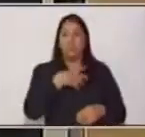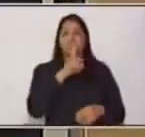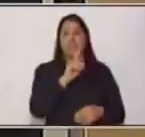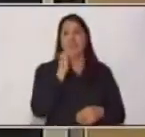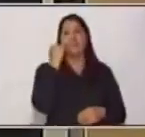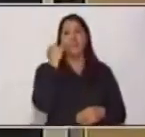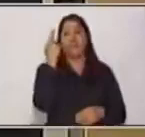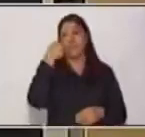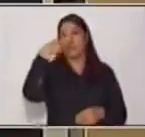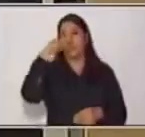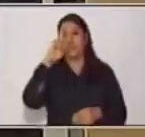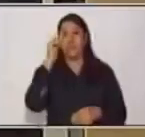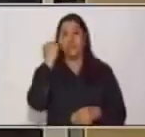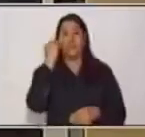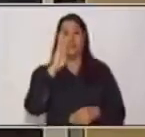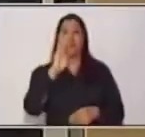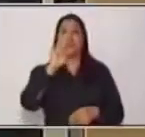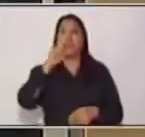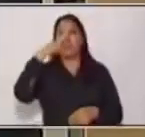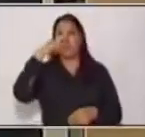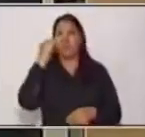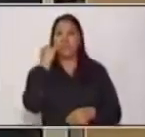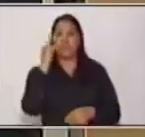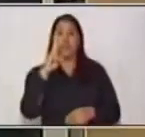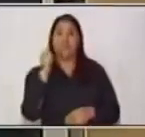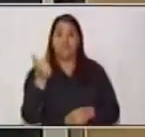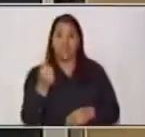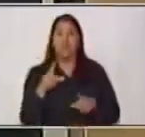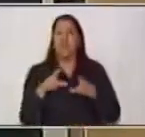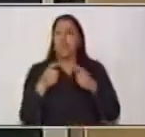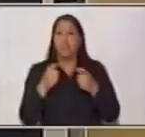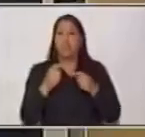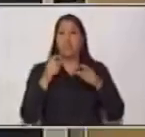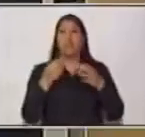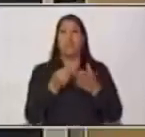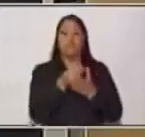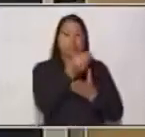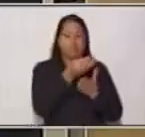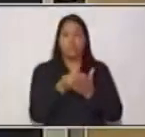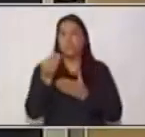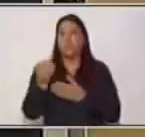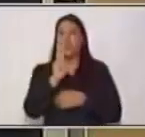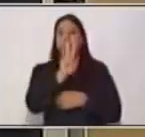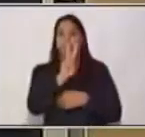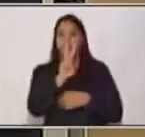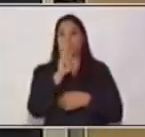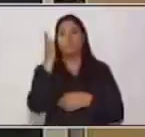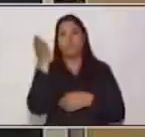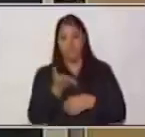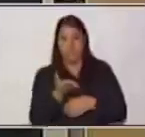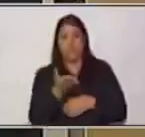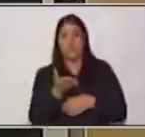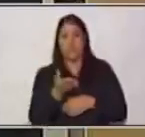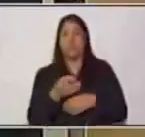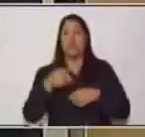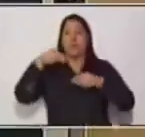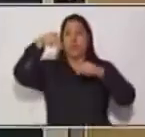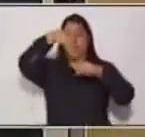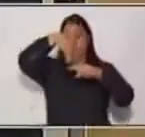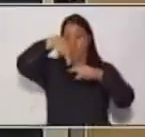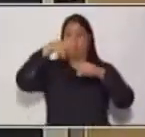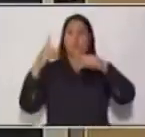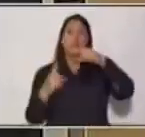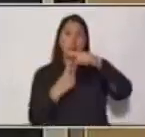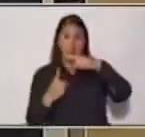distribuir esta potencia entre los dos que forman parte de esta fracción, entre el numerador y el denominador. Eso